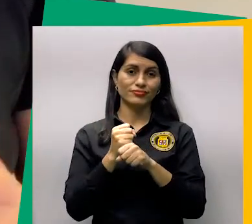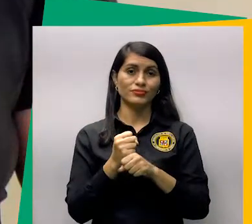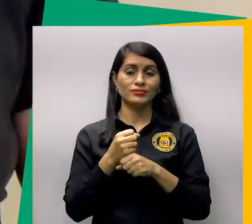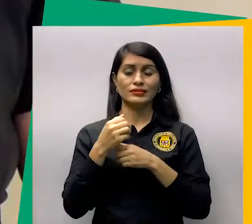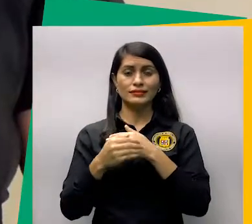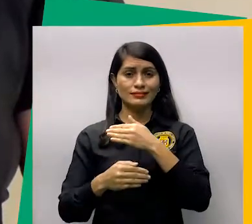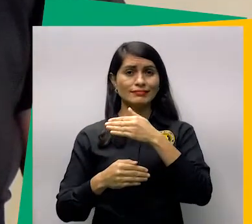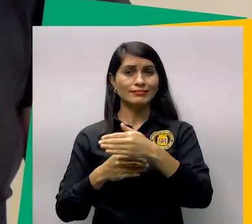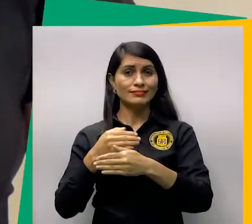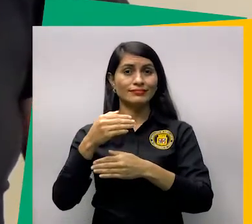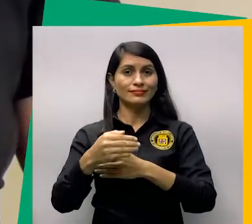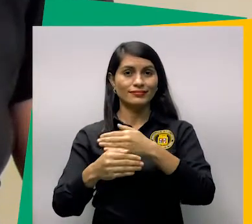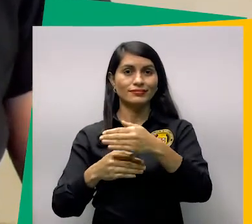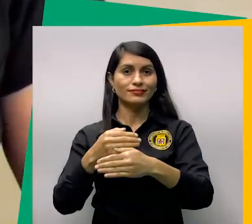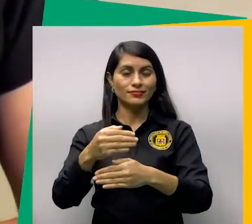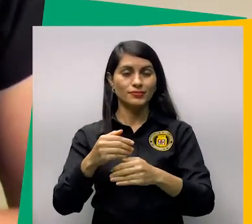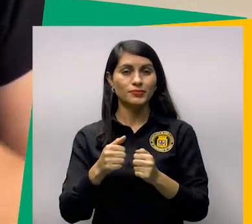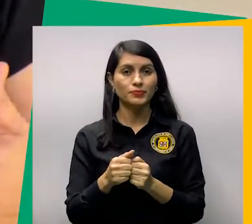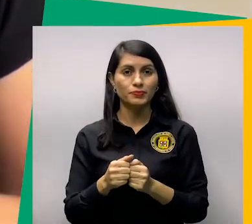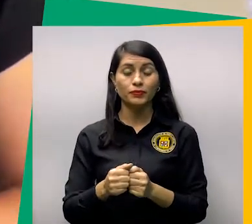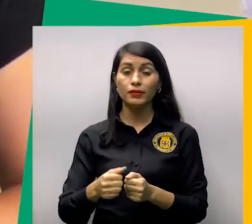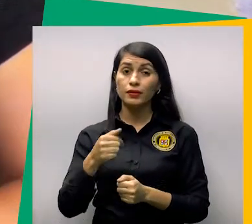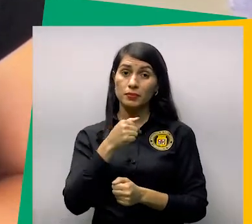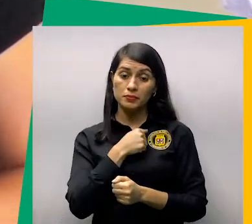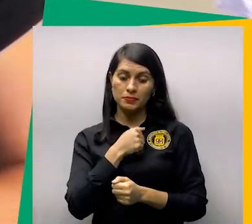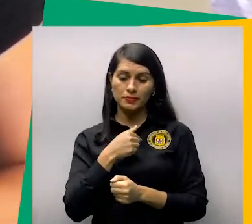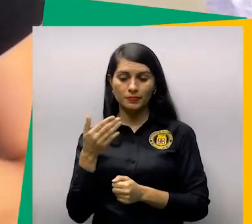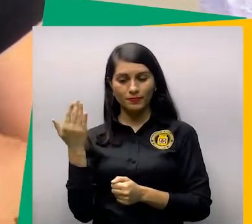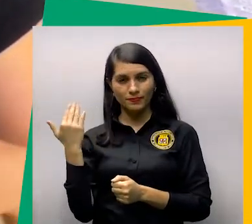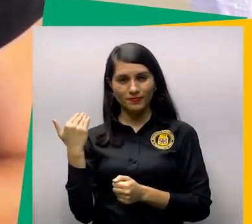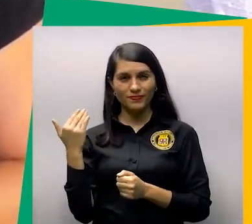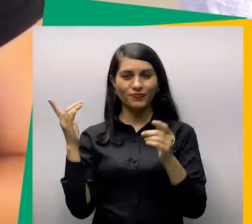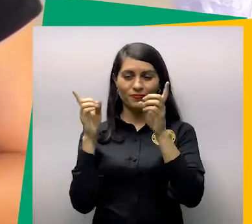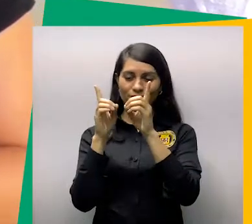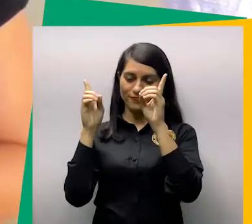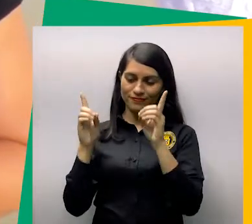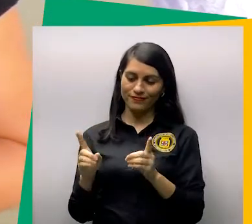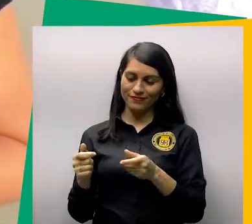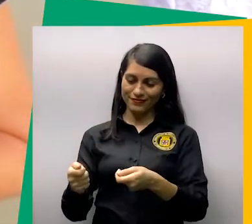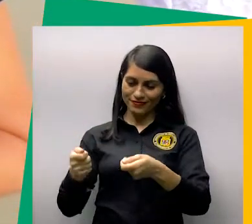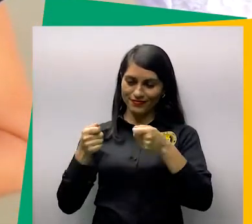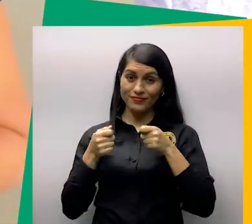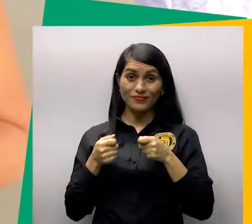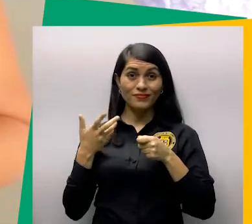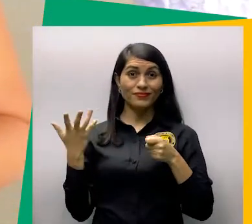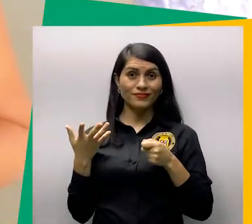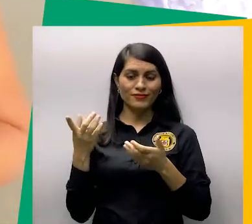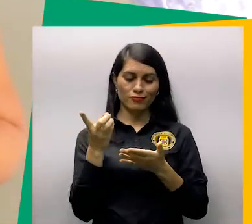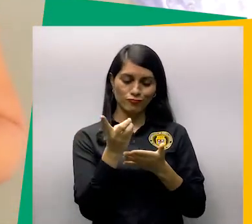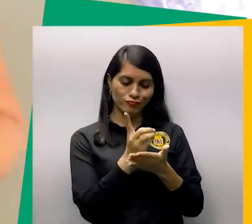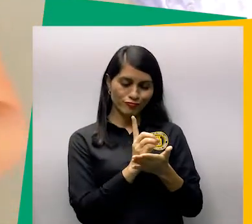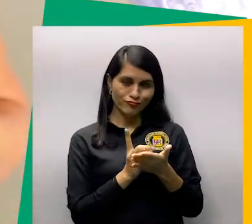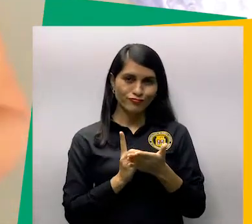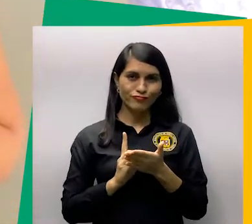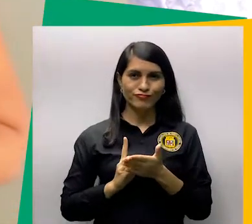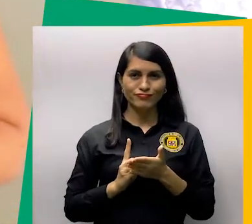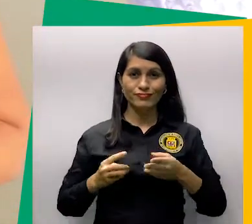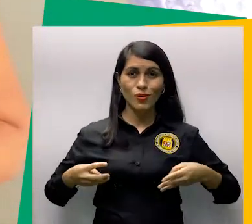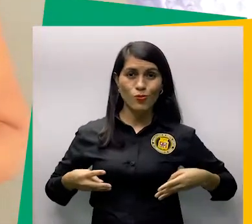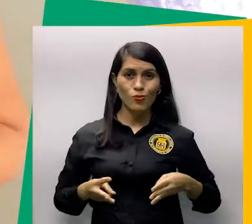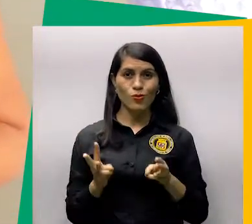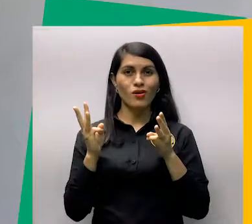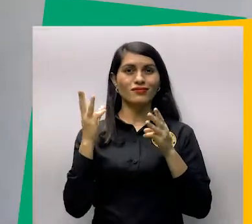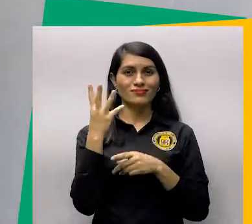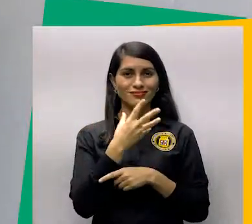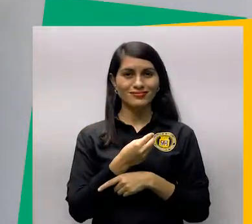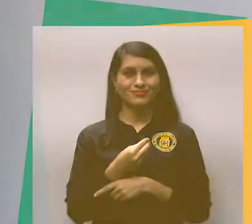ese procedimiento. Y posteriormente pues saqué un diplomado en lo que es diseño de moda para poder dar un mejor servicio a